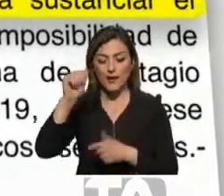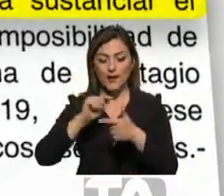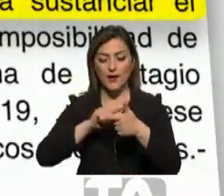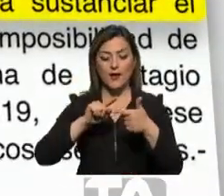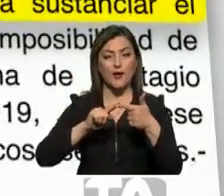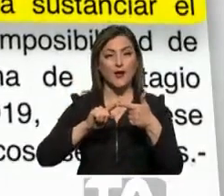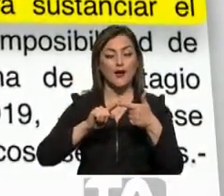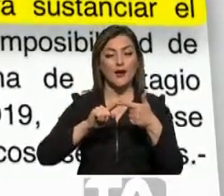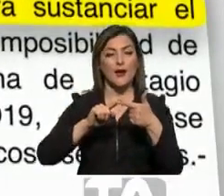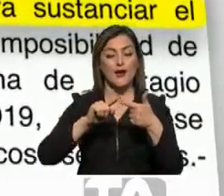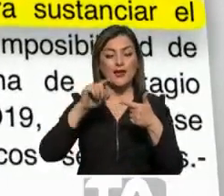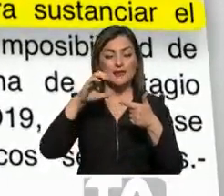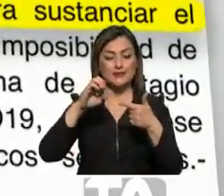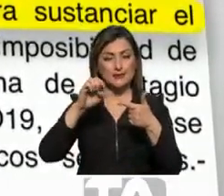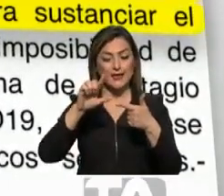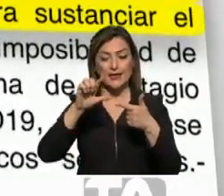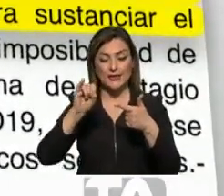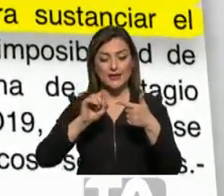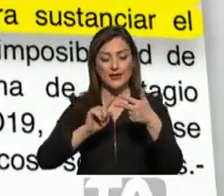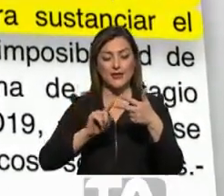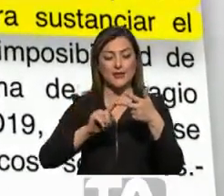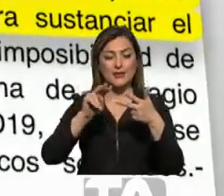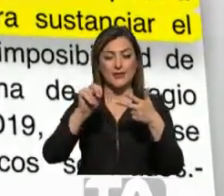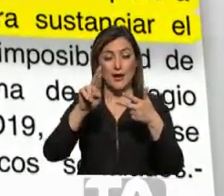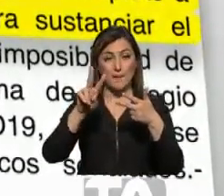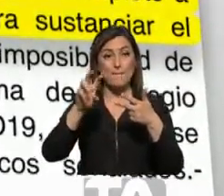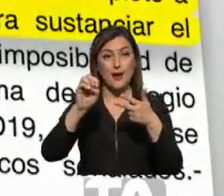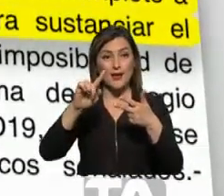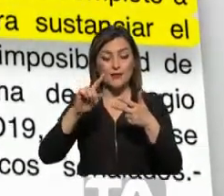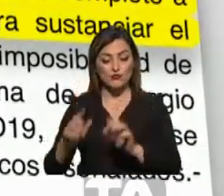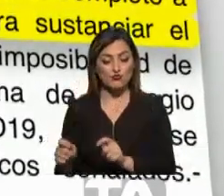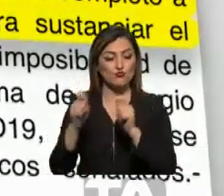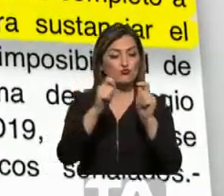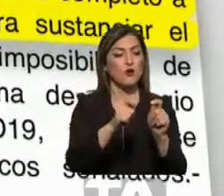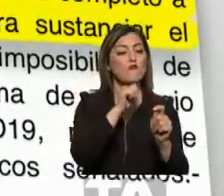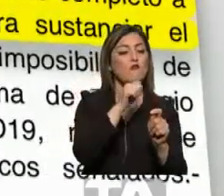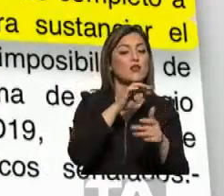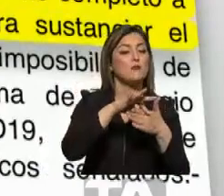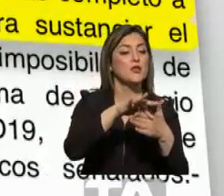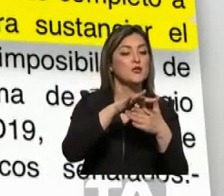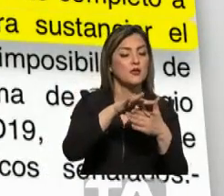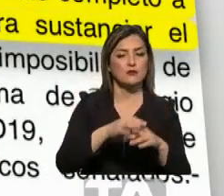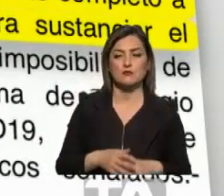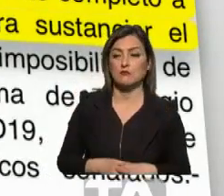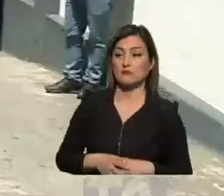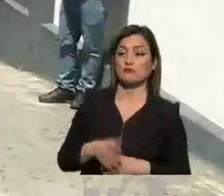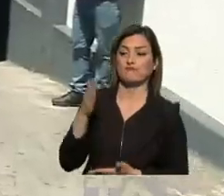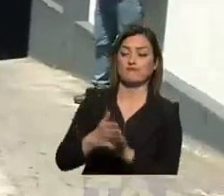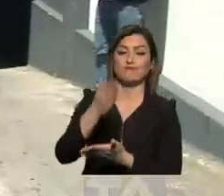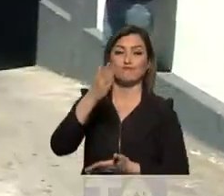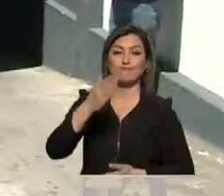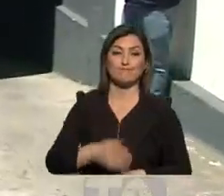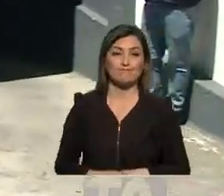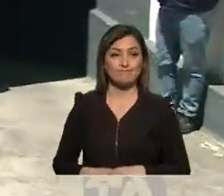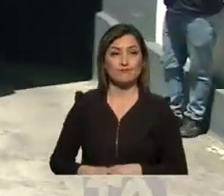Burbano y Miguel Narváez, devuelvan el proceso para que la jueza Medina despache escritos pendientes. Con ello, la audiencia de esta tarde no